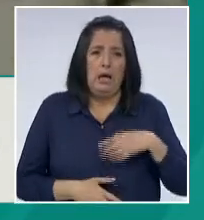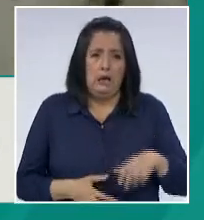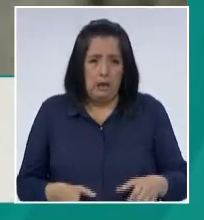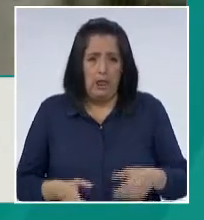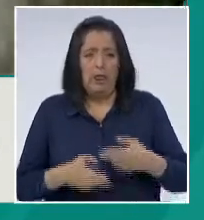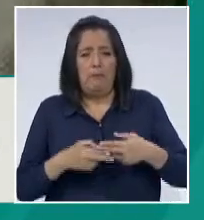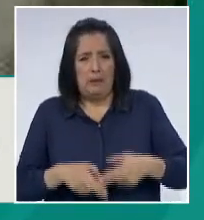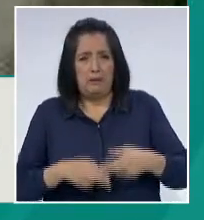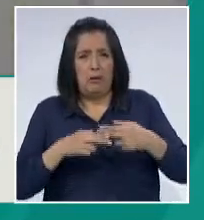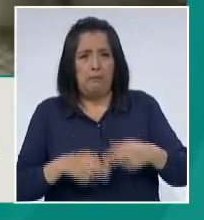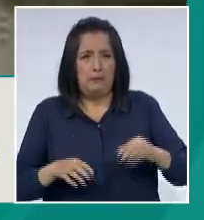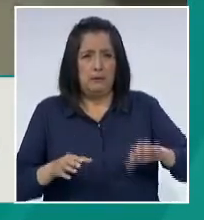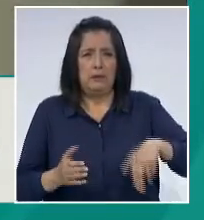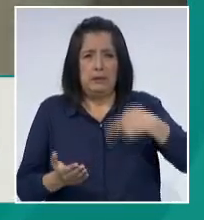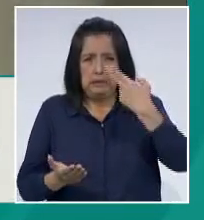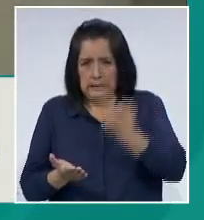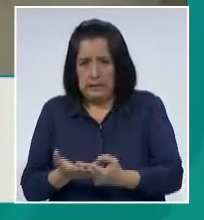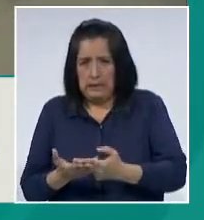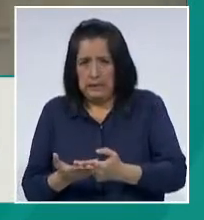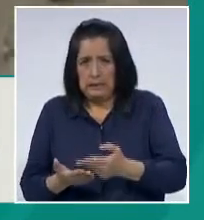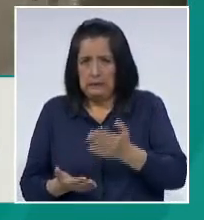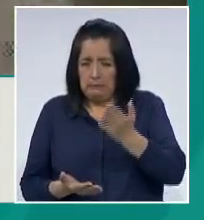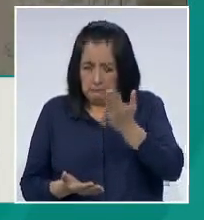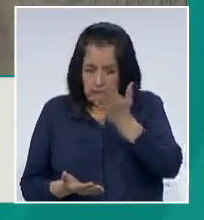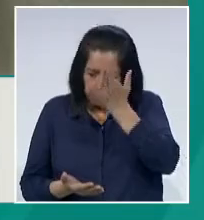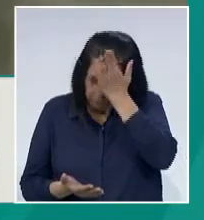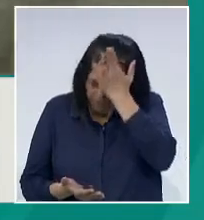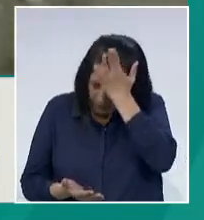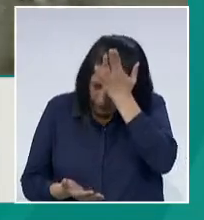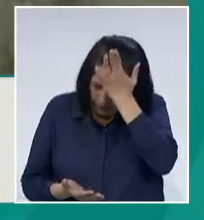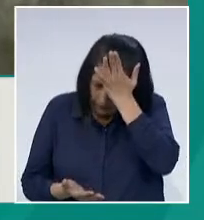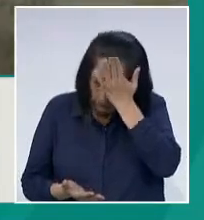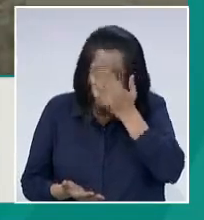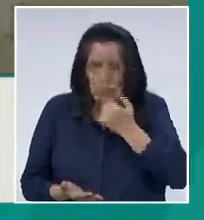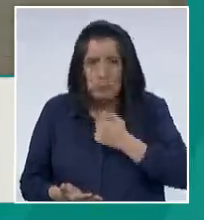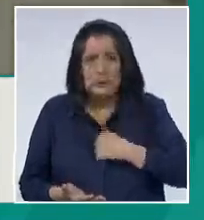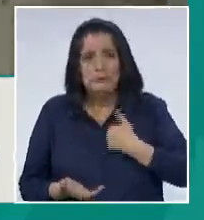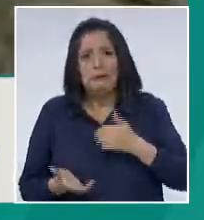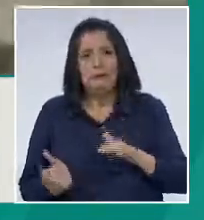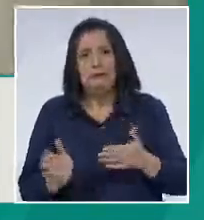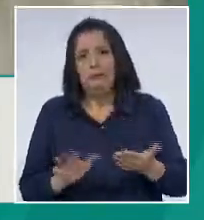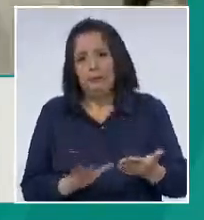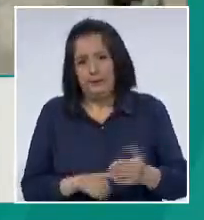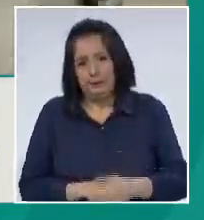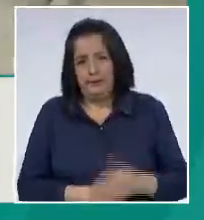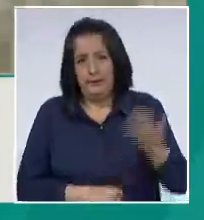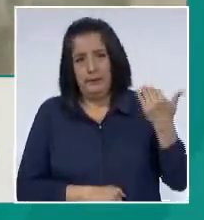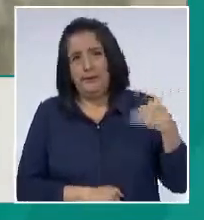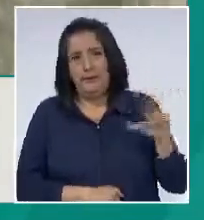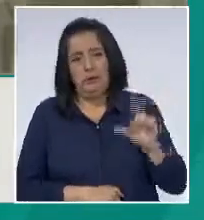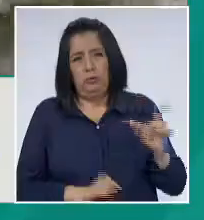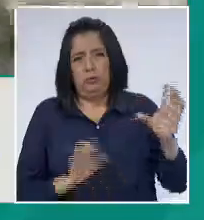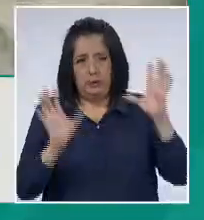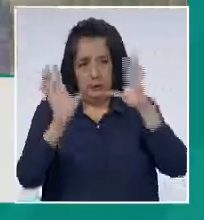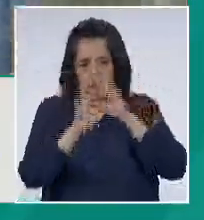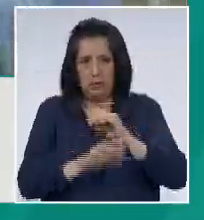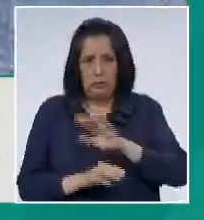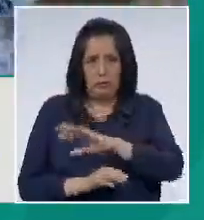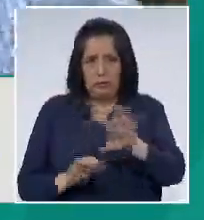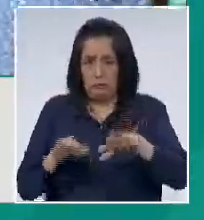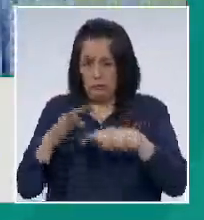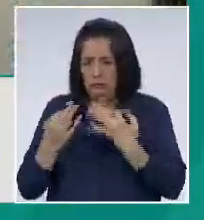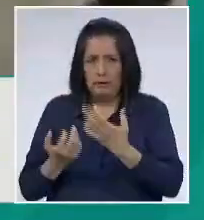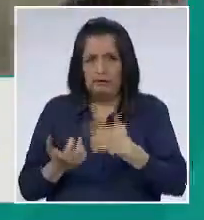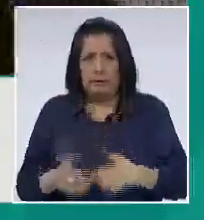peso y ella cae y se golpea acá en la 100 y lamentablemente fallece. Esto ocurrió el lunes en la noche. Su familia está